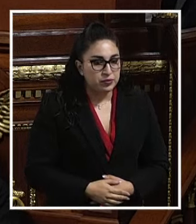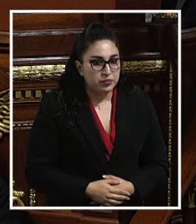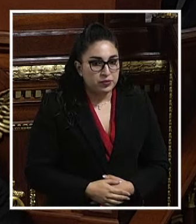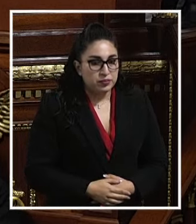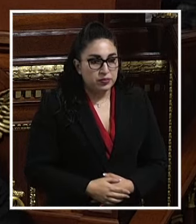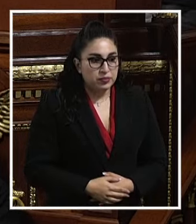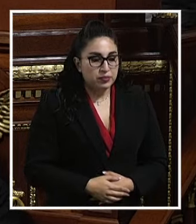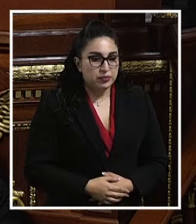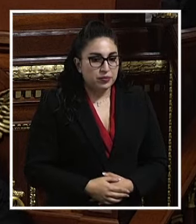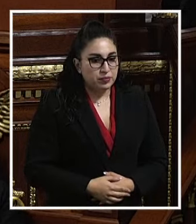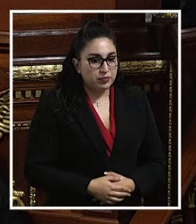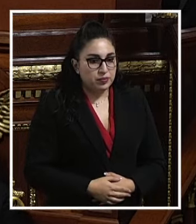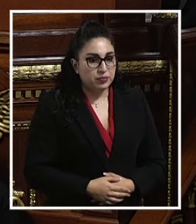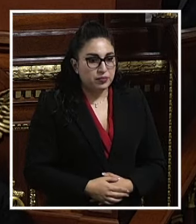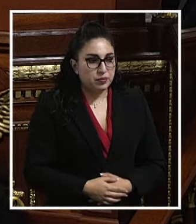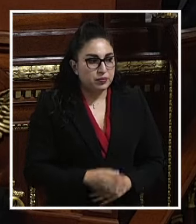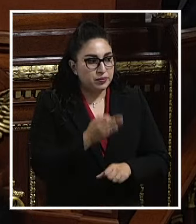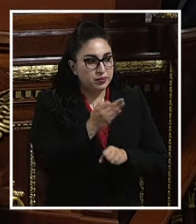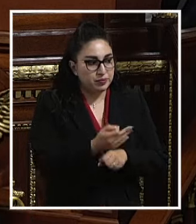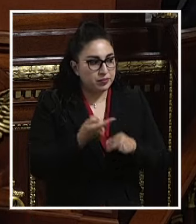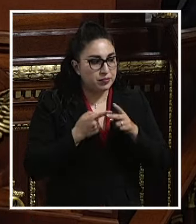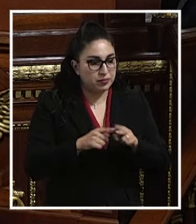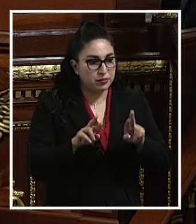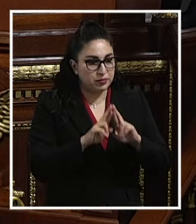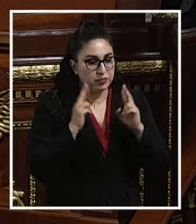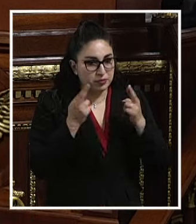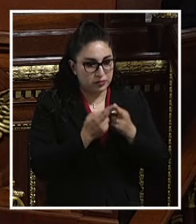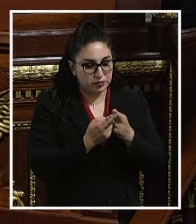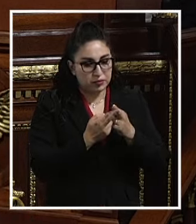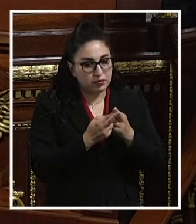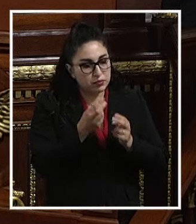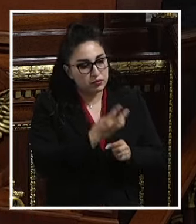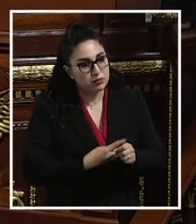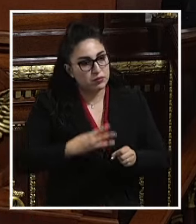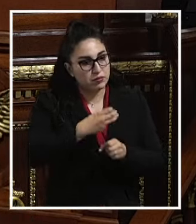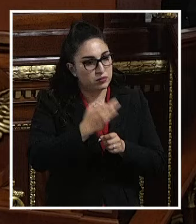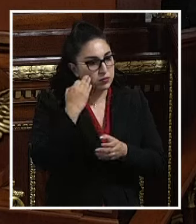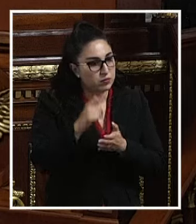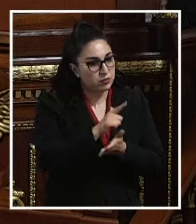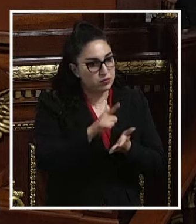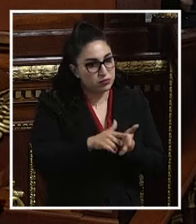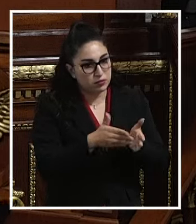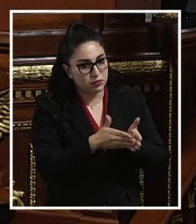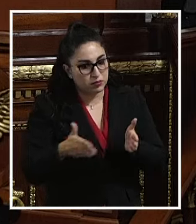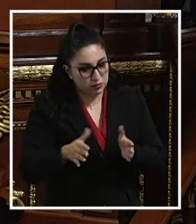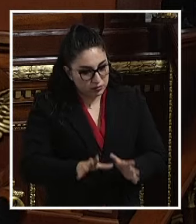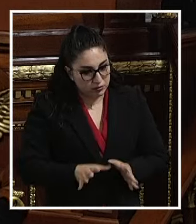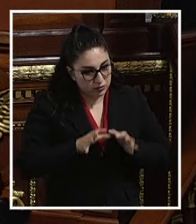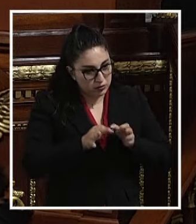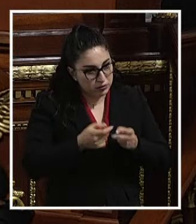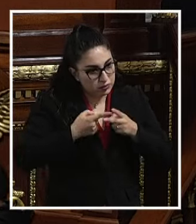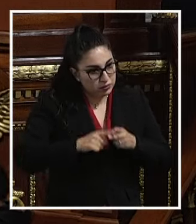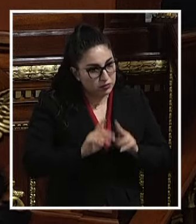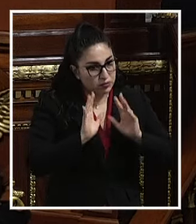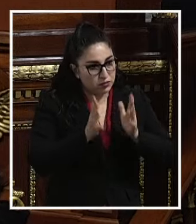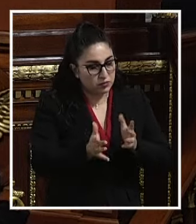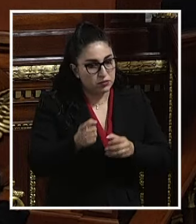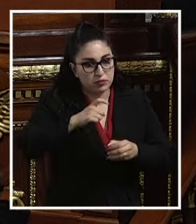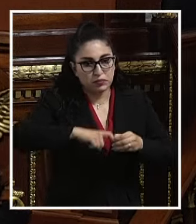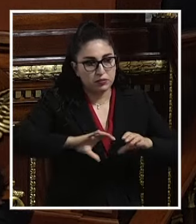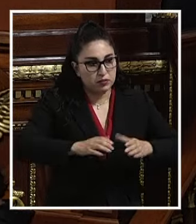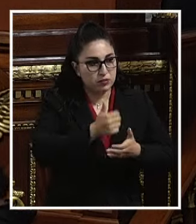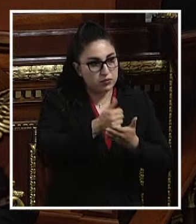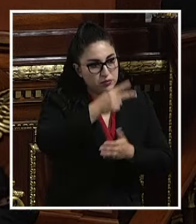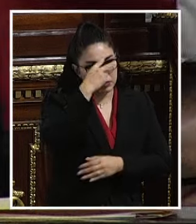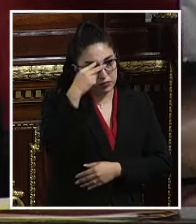Gracias, diputada. Se abre la sesión constitutiva de la tercera legislatura del Congreso de la Ciudad de